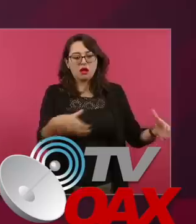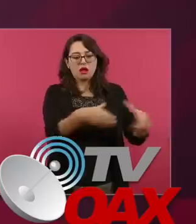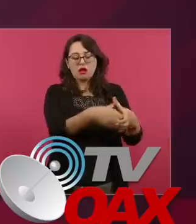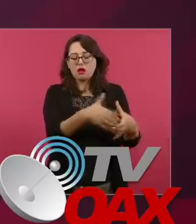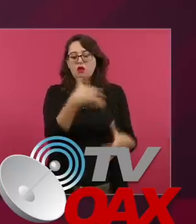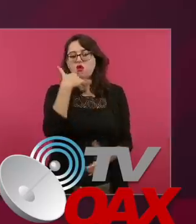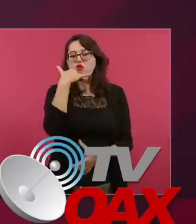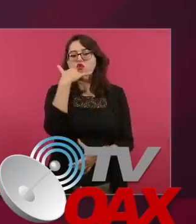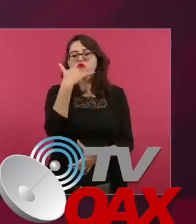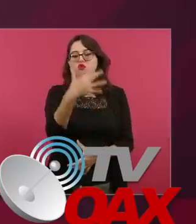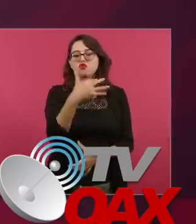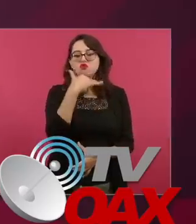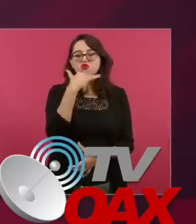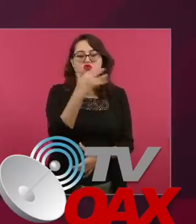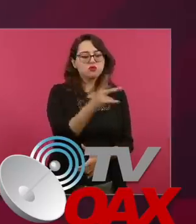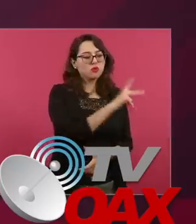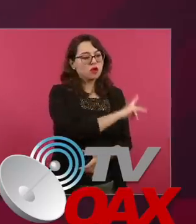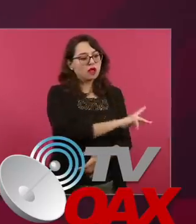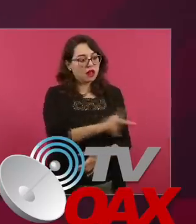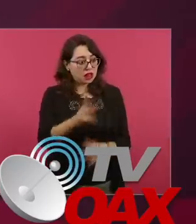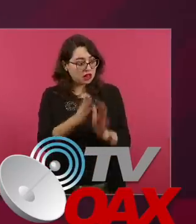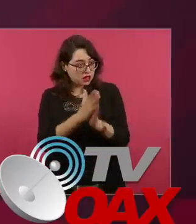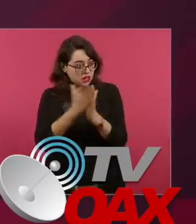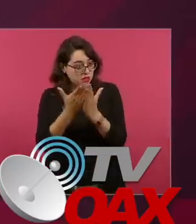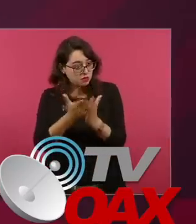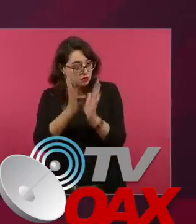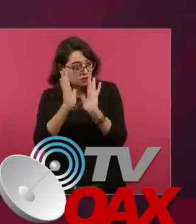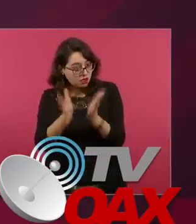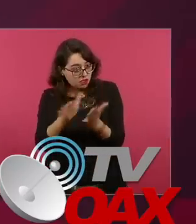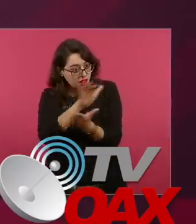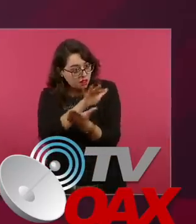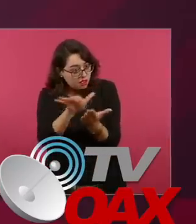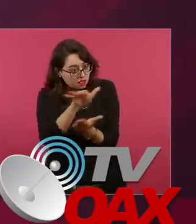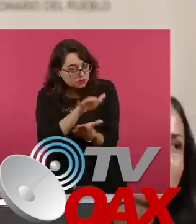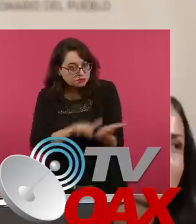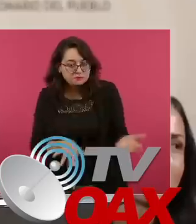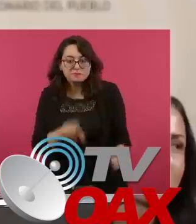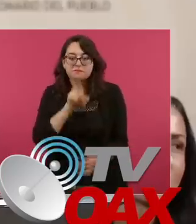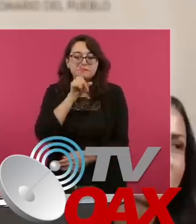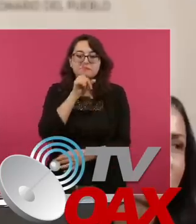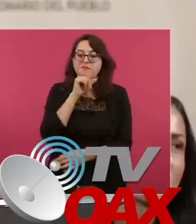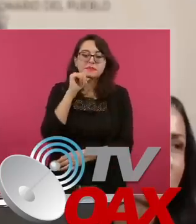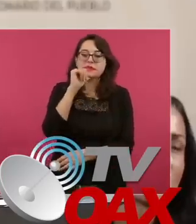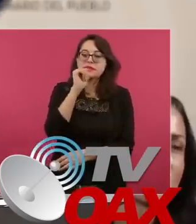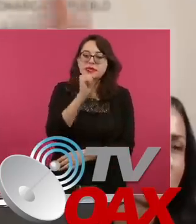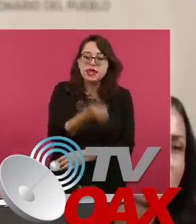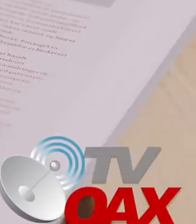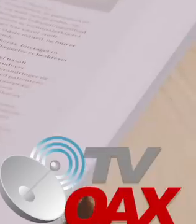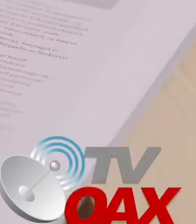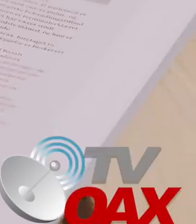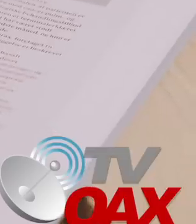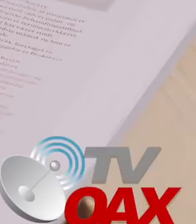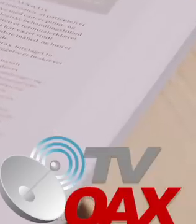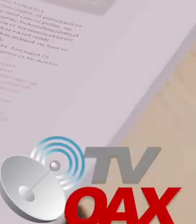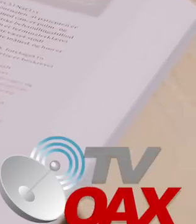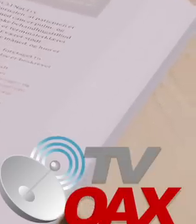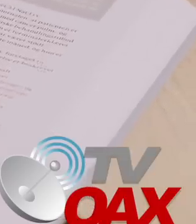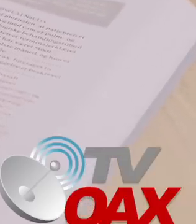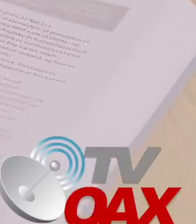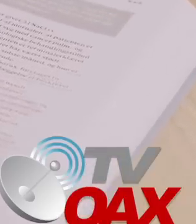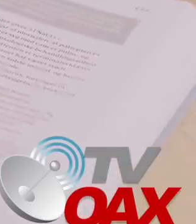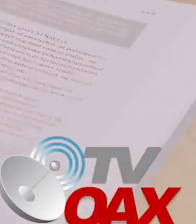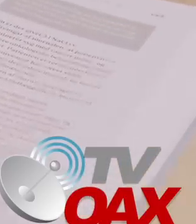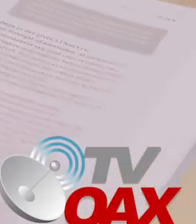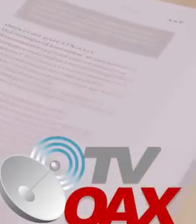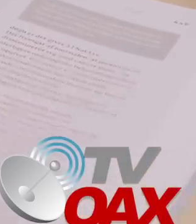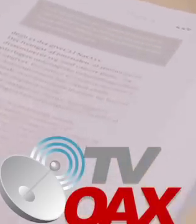México. Recientemente, el presidente Andrés Manuel López Obrador informó que detrás de la campaña